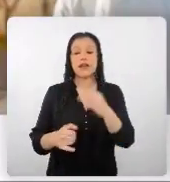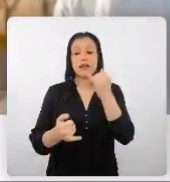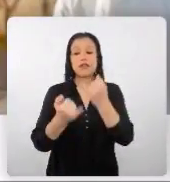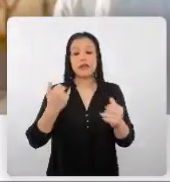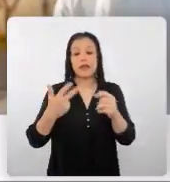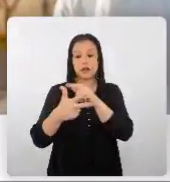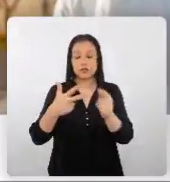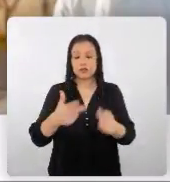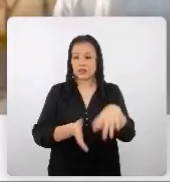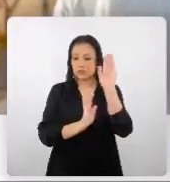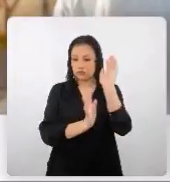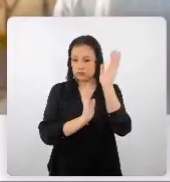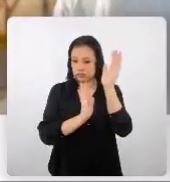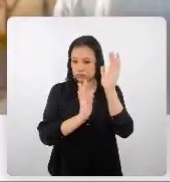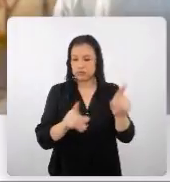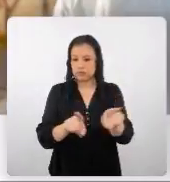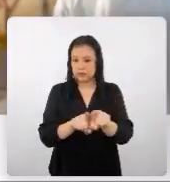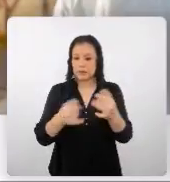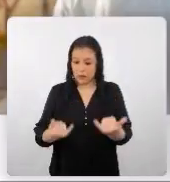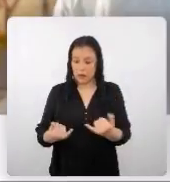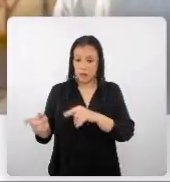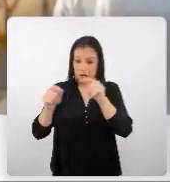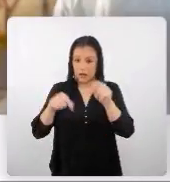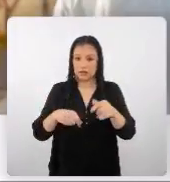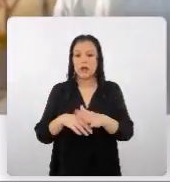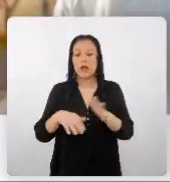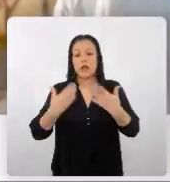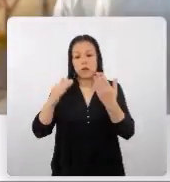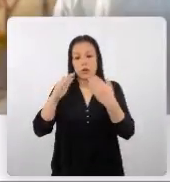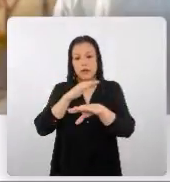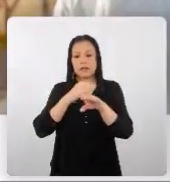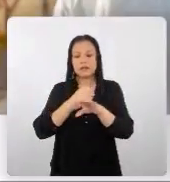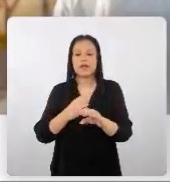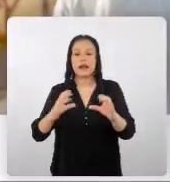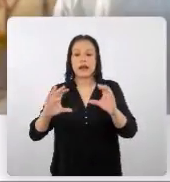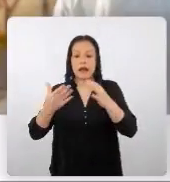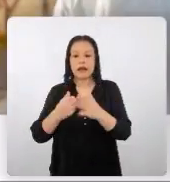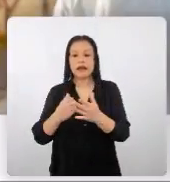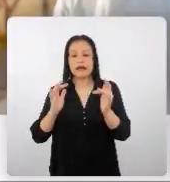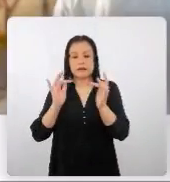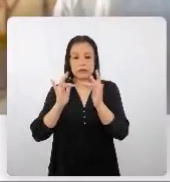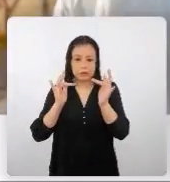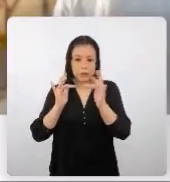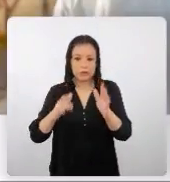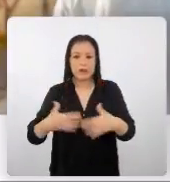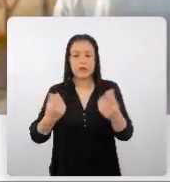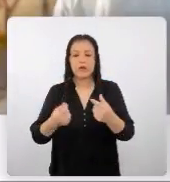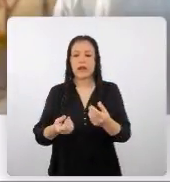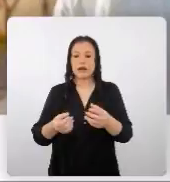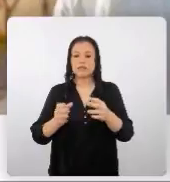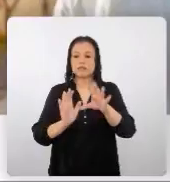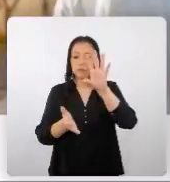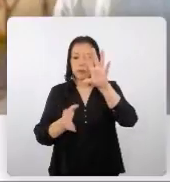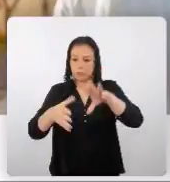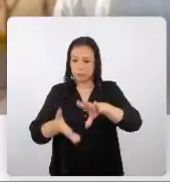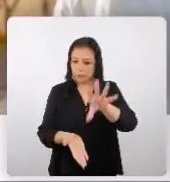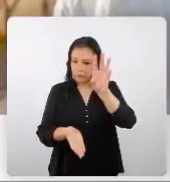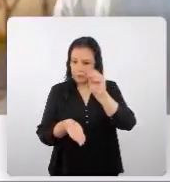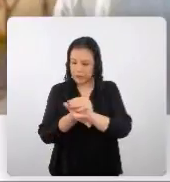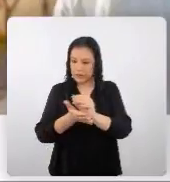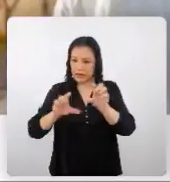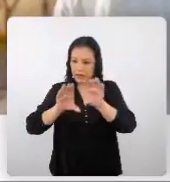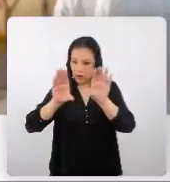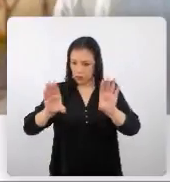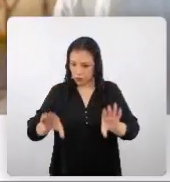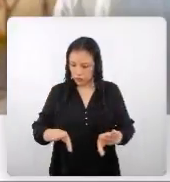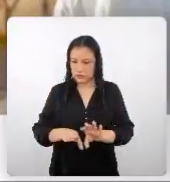tres eventos en mención, incluyendo el presente, podrán ingresar al aula virtual donde podrán obtener su constancia de participación.